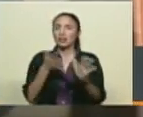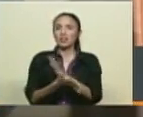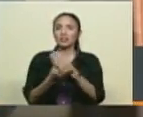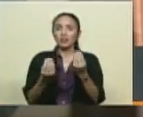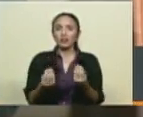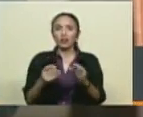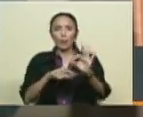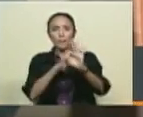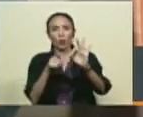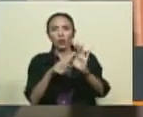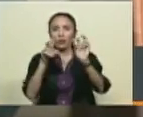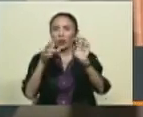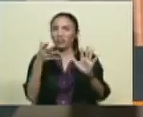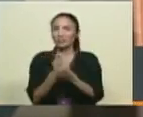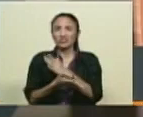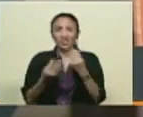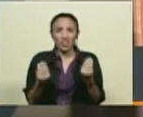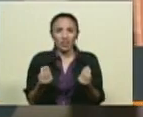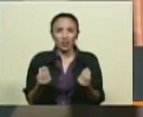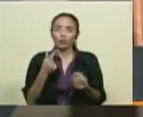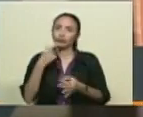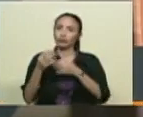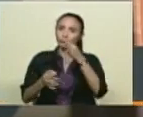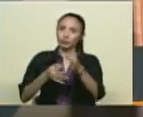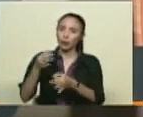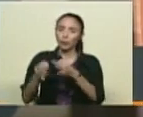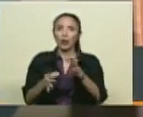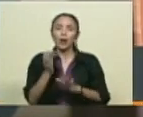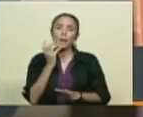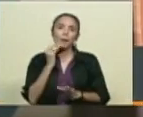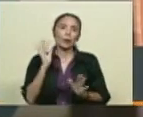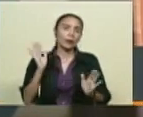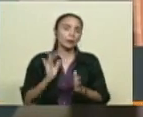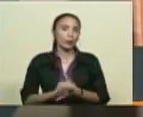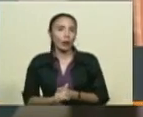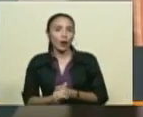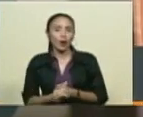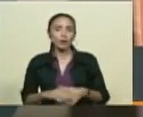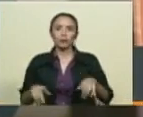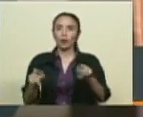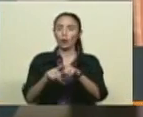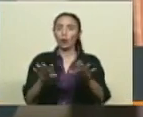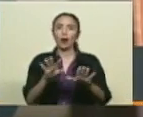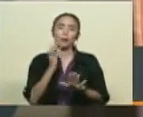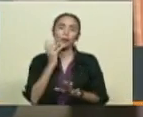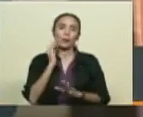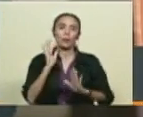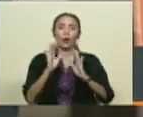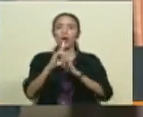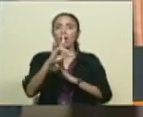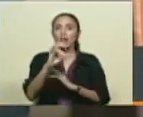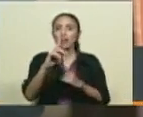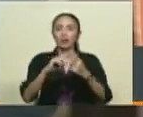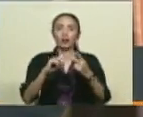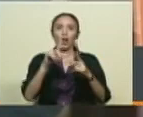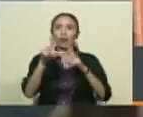y financiero es como para el mundo de las comunicaciones, Facebook, Instagram y Twitter.